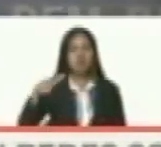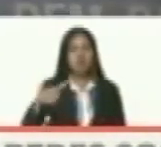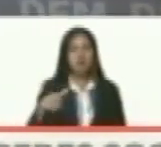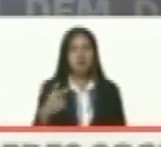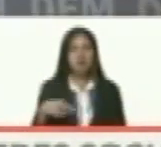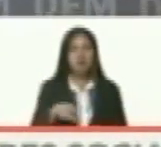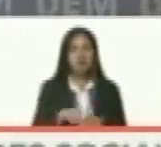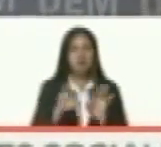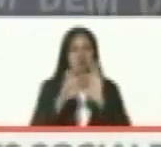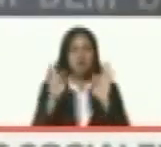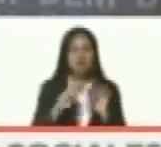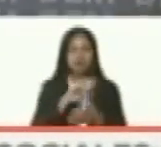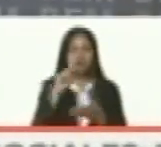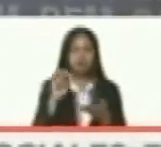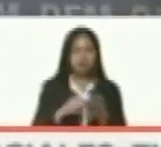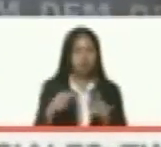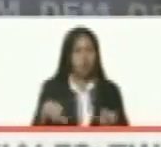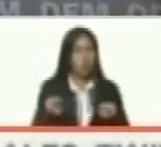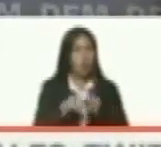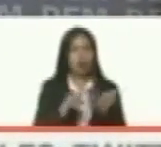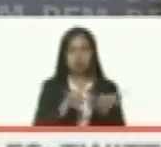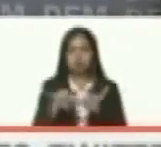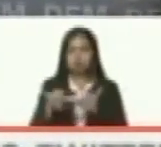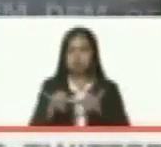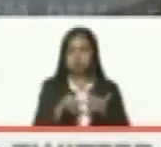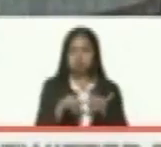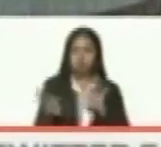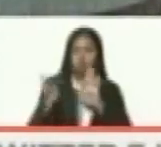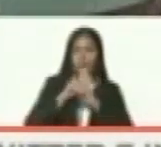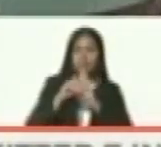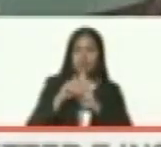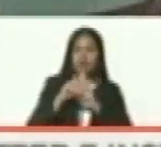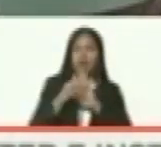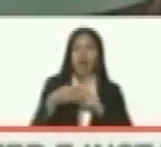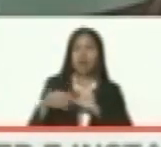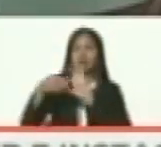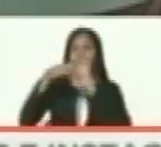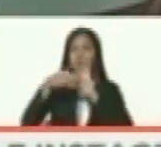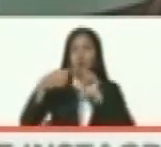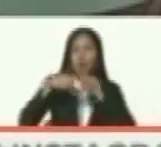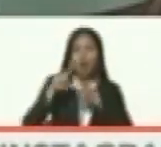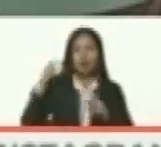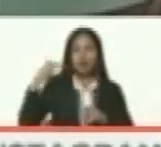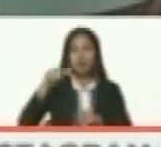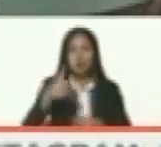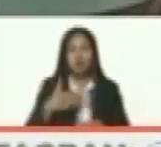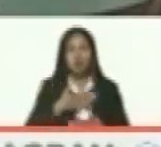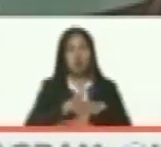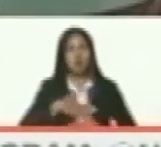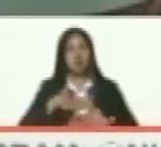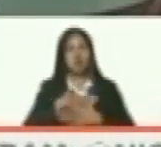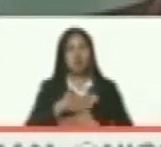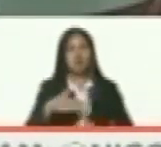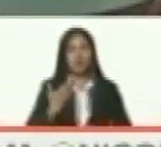ser el modelo nacional, Hipólito, para la articulación de un transporte de calidad.